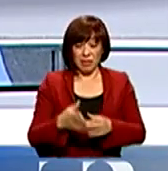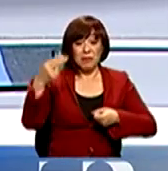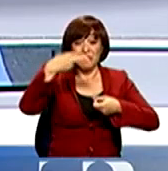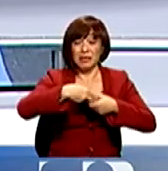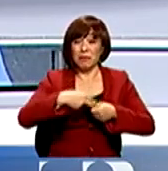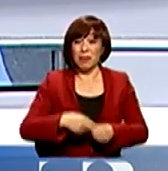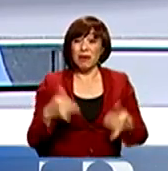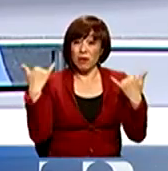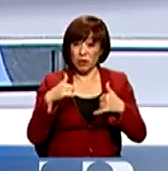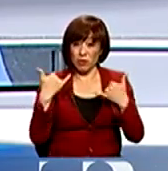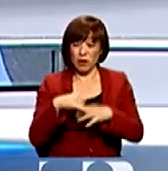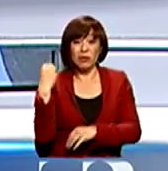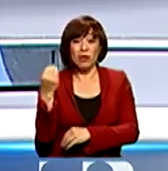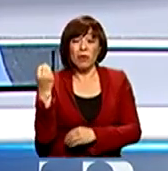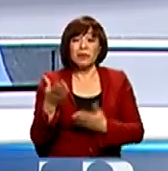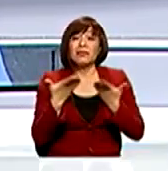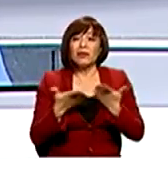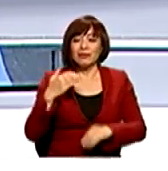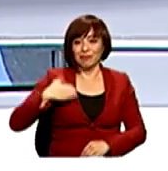Olímpicos de la Juventud en Argentina.